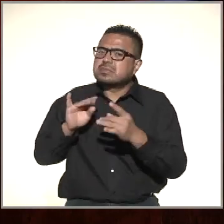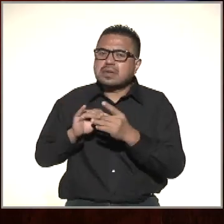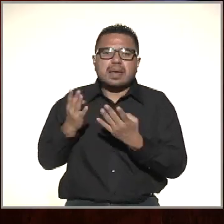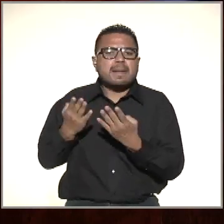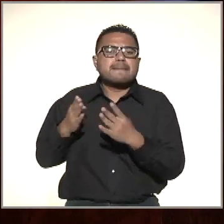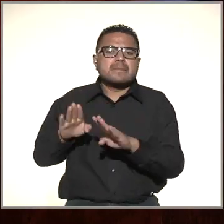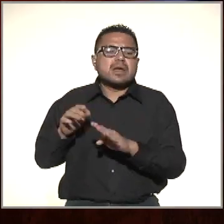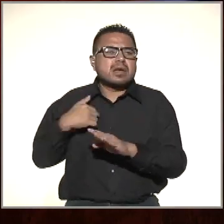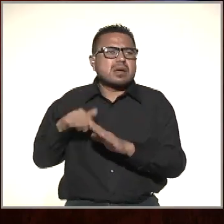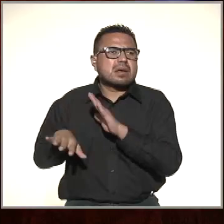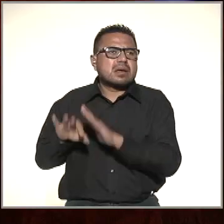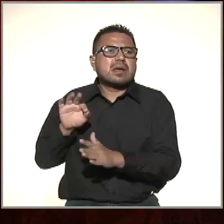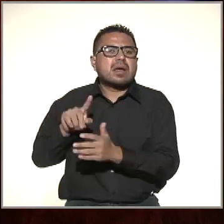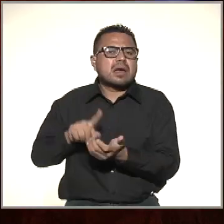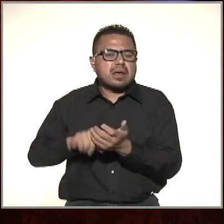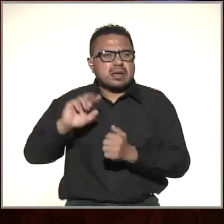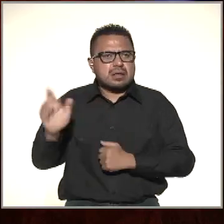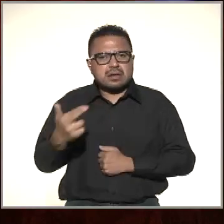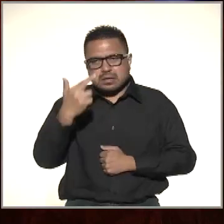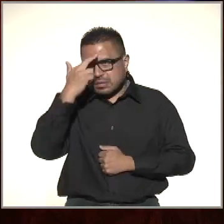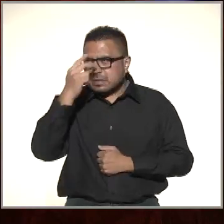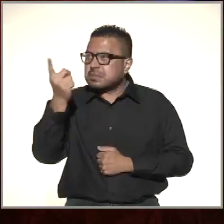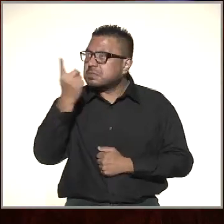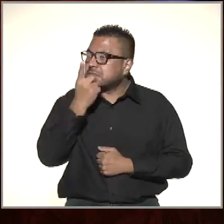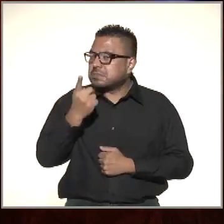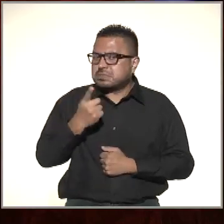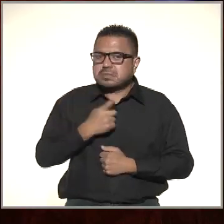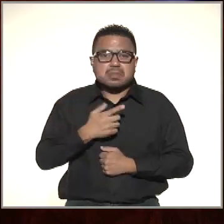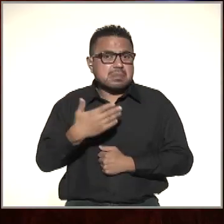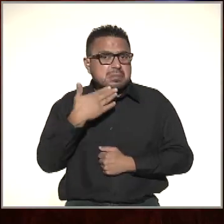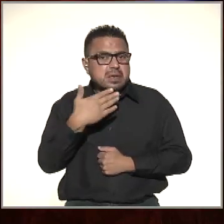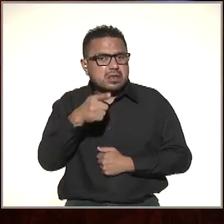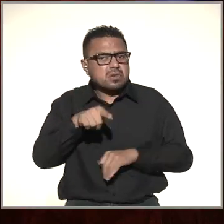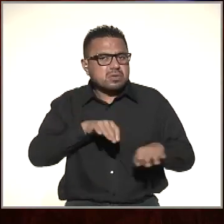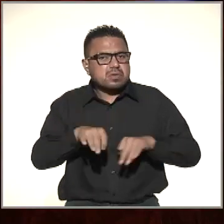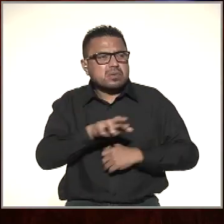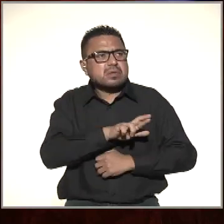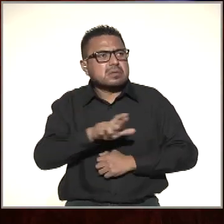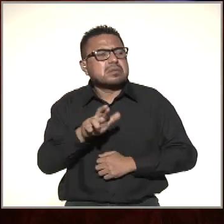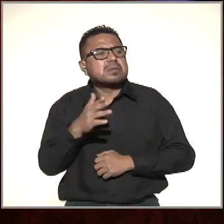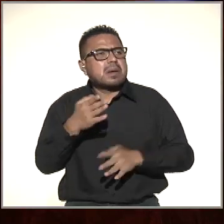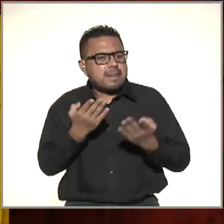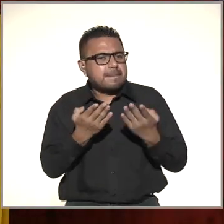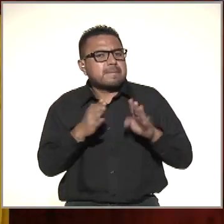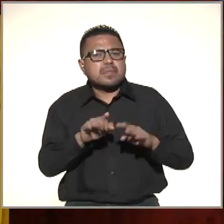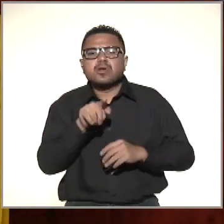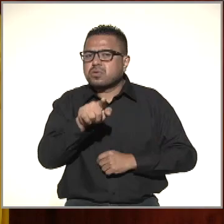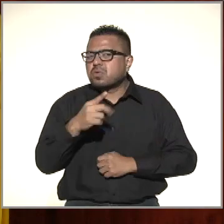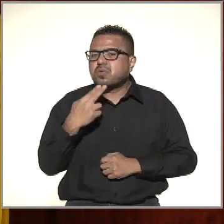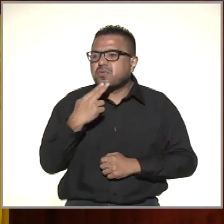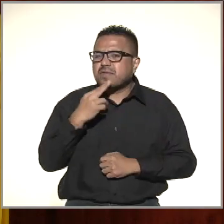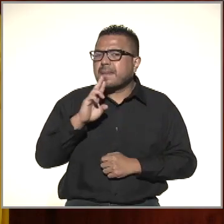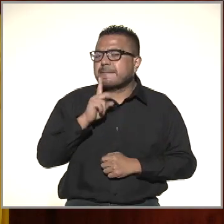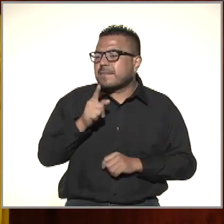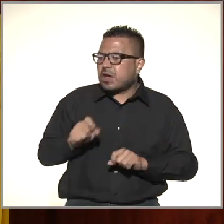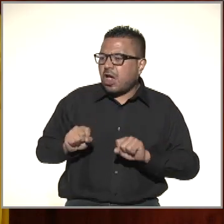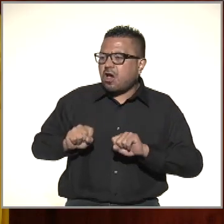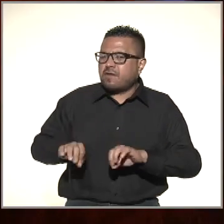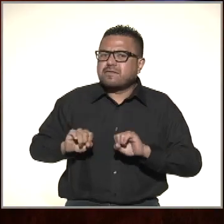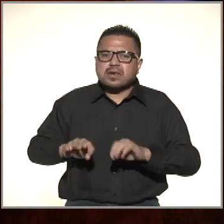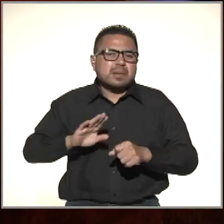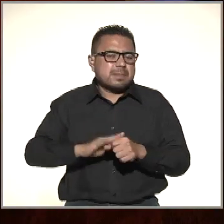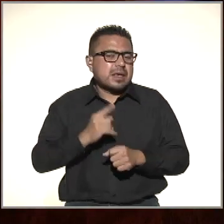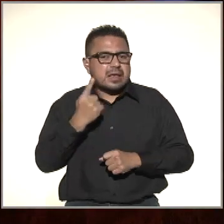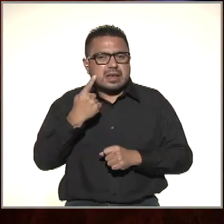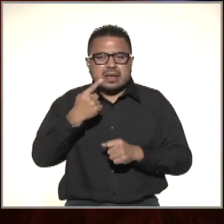bancos lo que buscaba. Recuerdo que él me comentó, qué bien que busques trabajo en el banco, pero creo que tú funcionarías en oficinas, porque